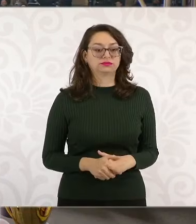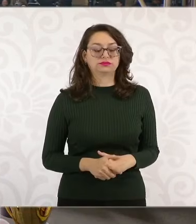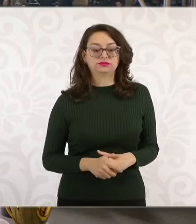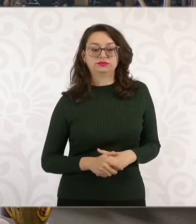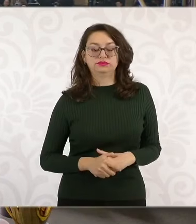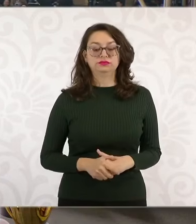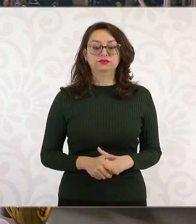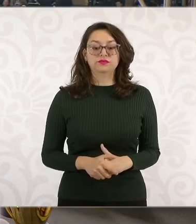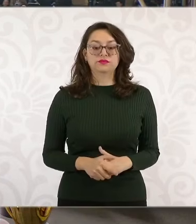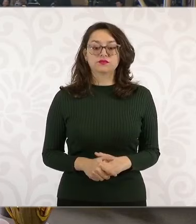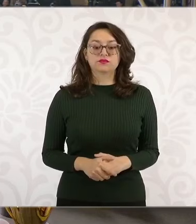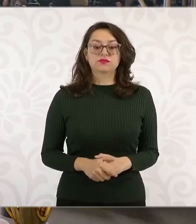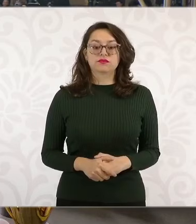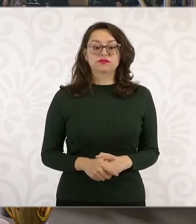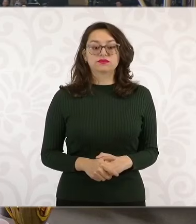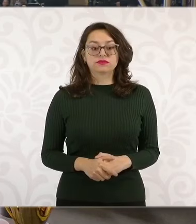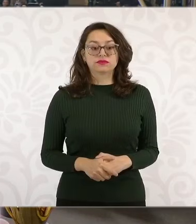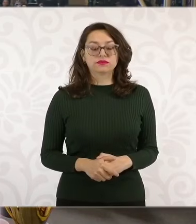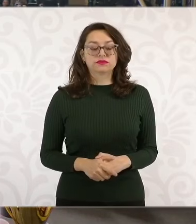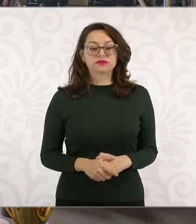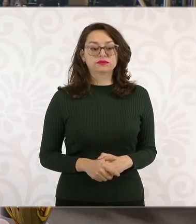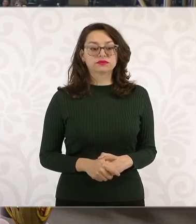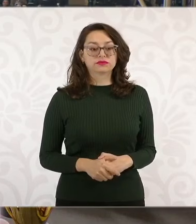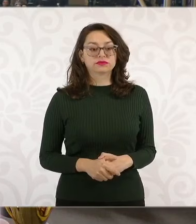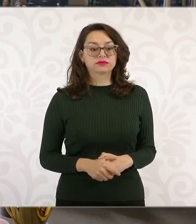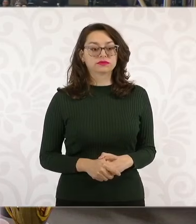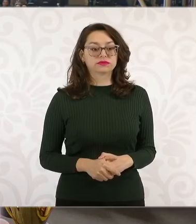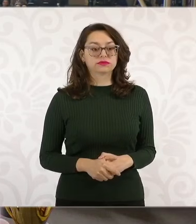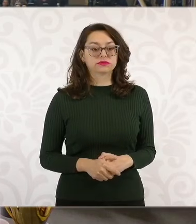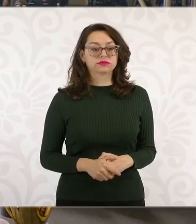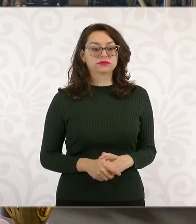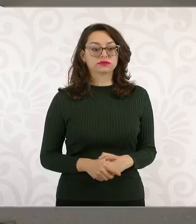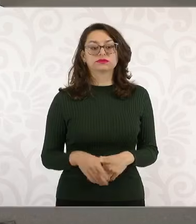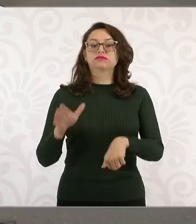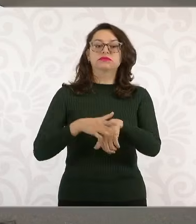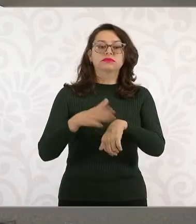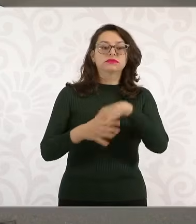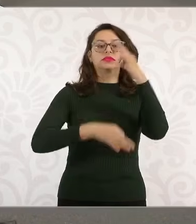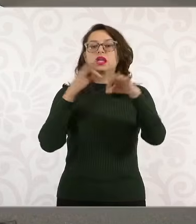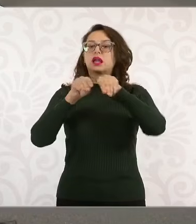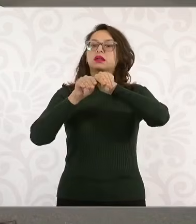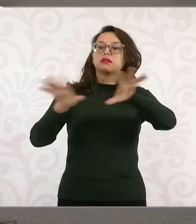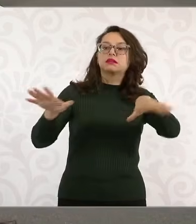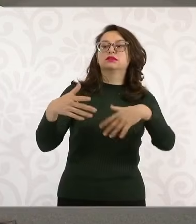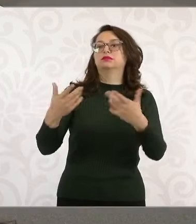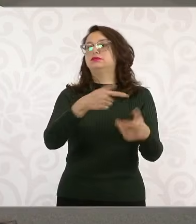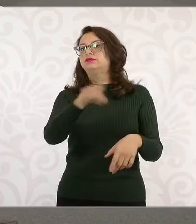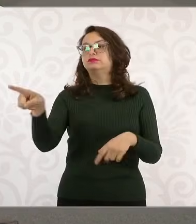Él pone esta publicación, dice a los medios y a mis